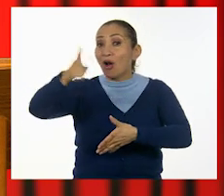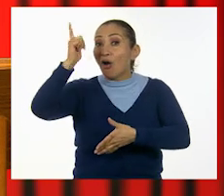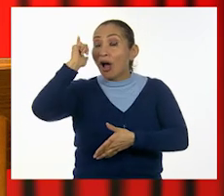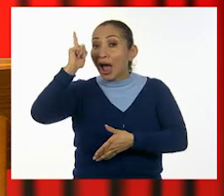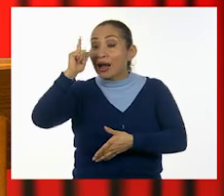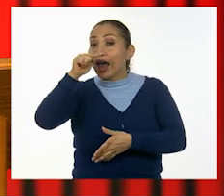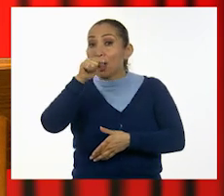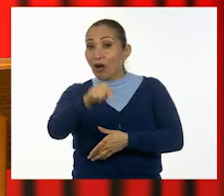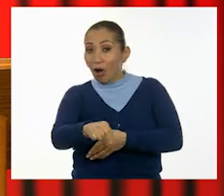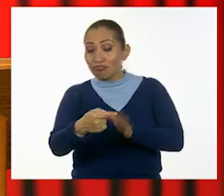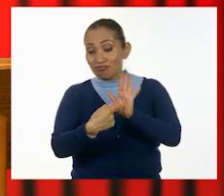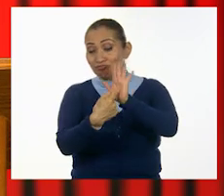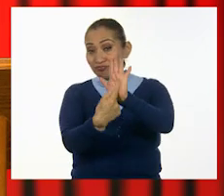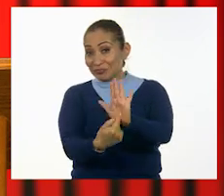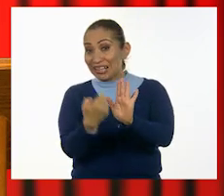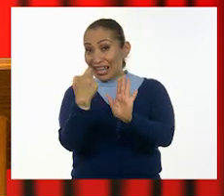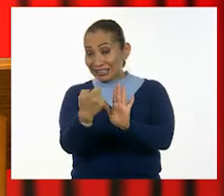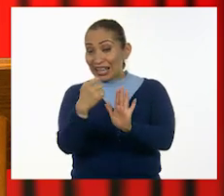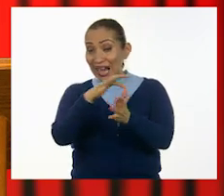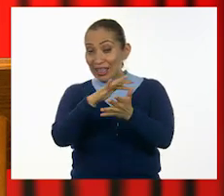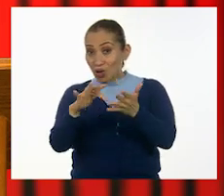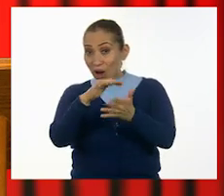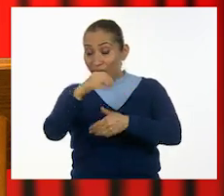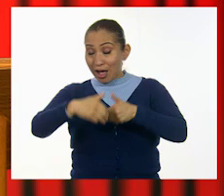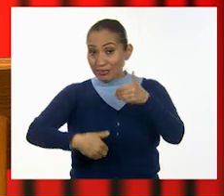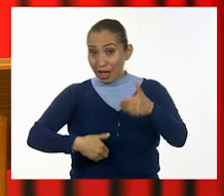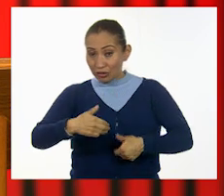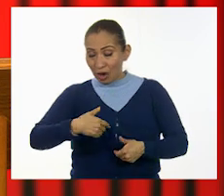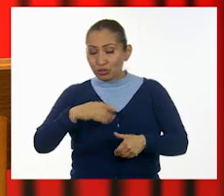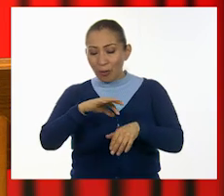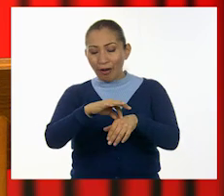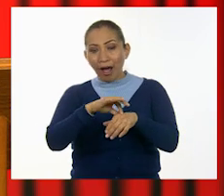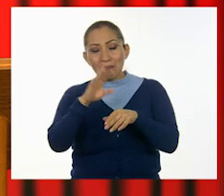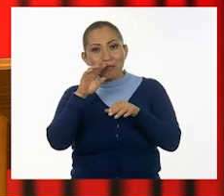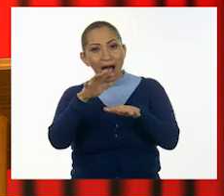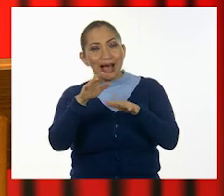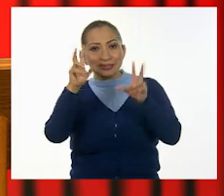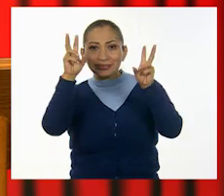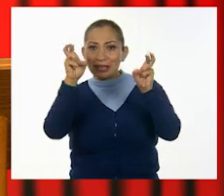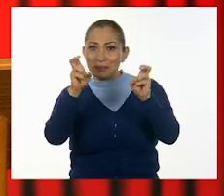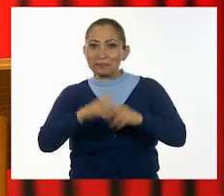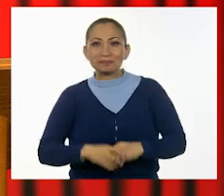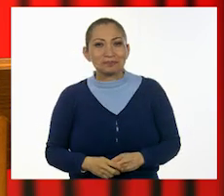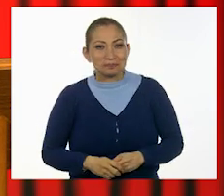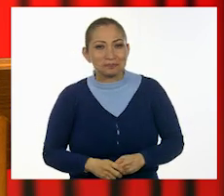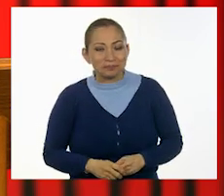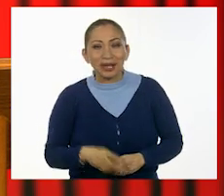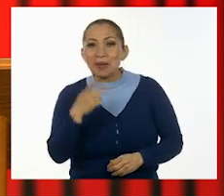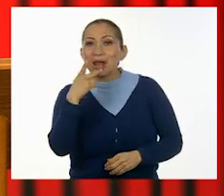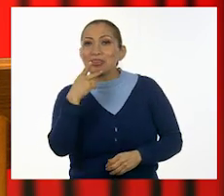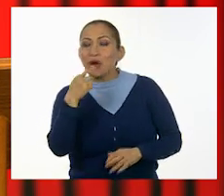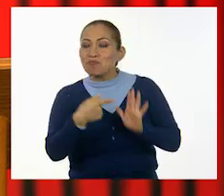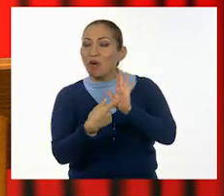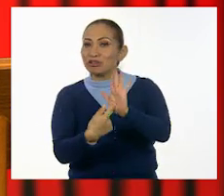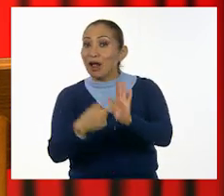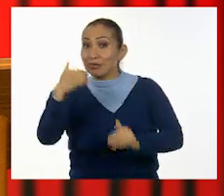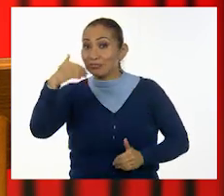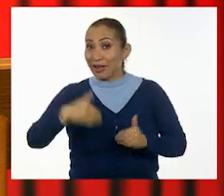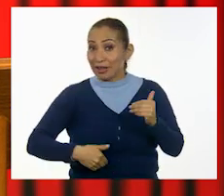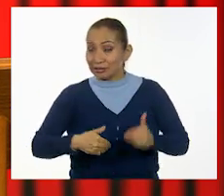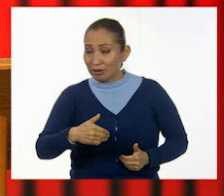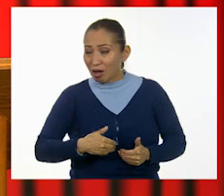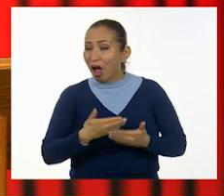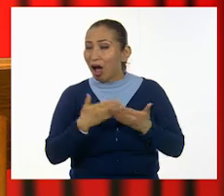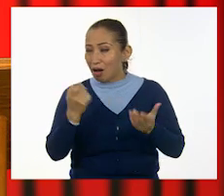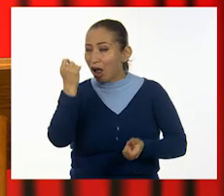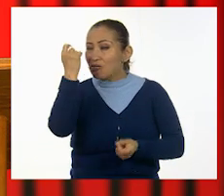también que con la representación de esta lectura hayan vivenciado más el tema. Y hablando de representaciones teatrales,